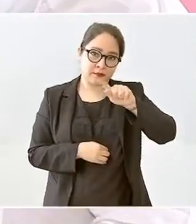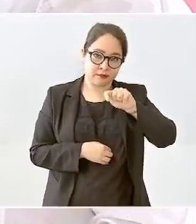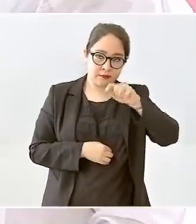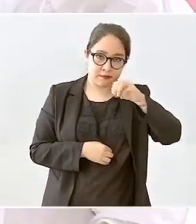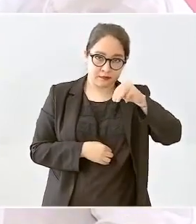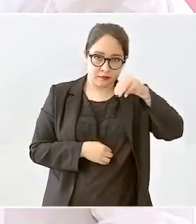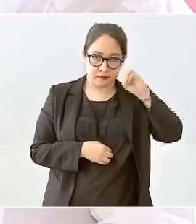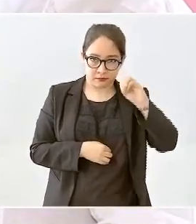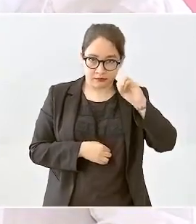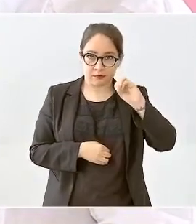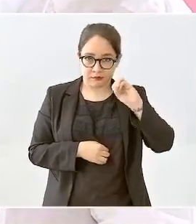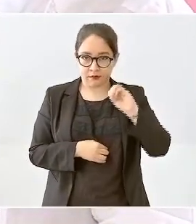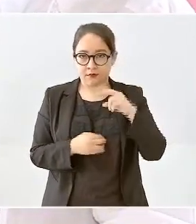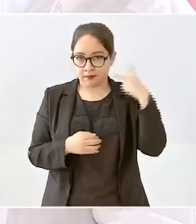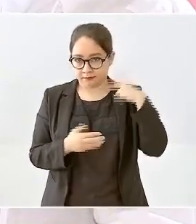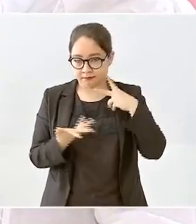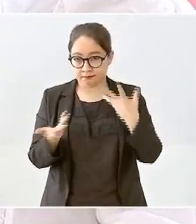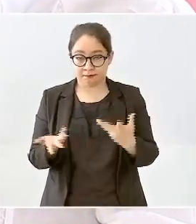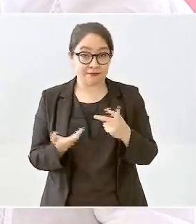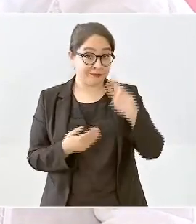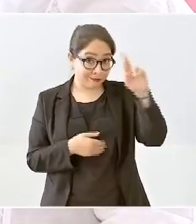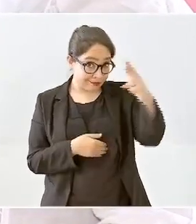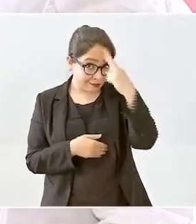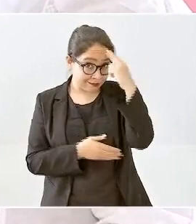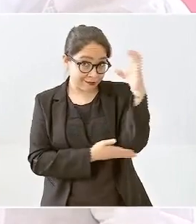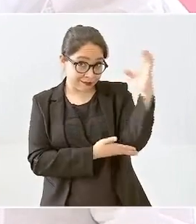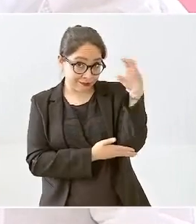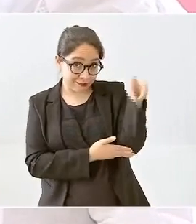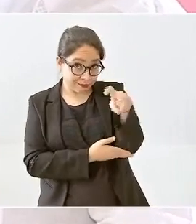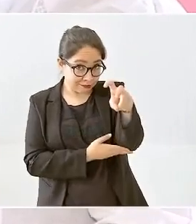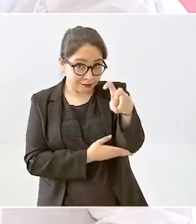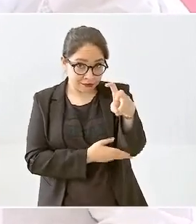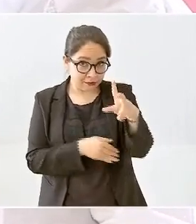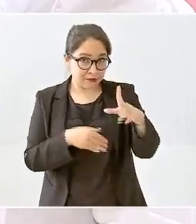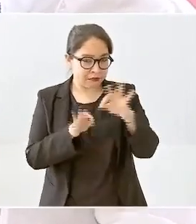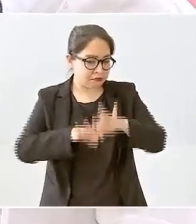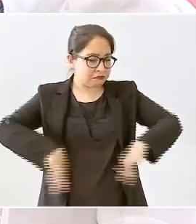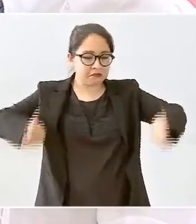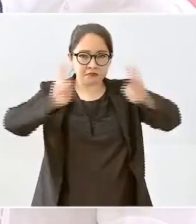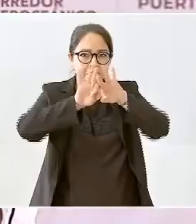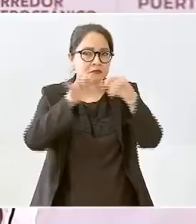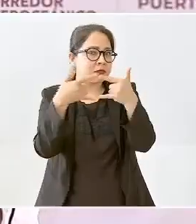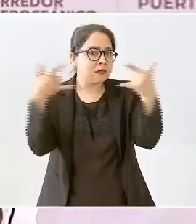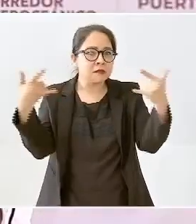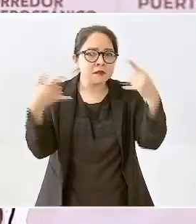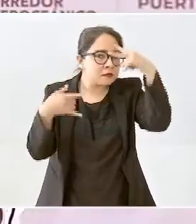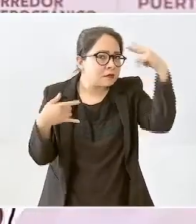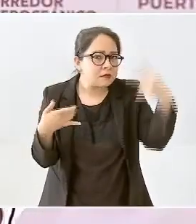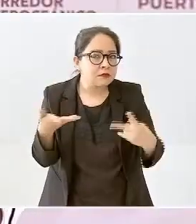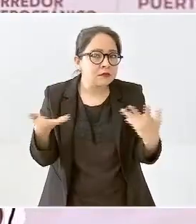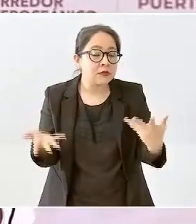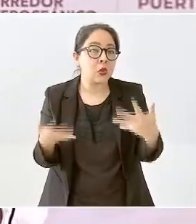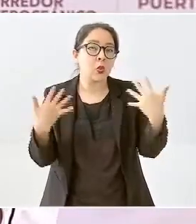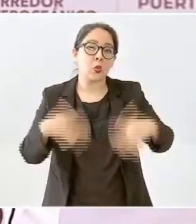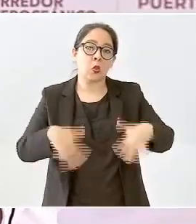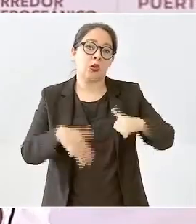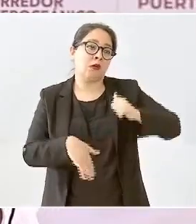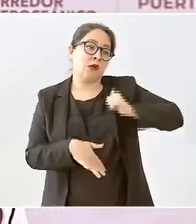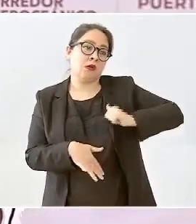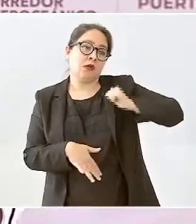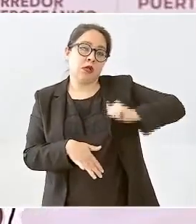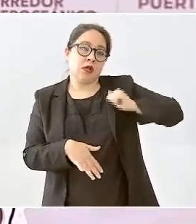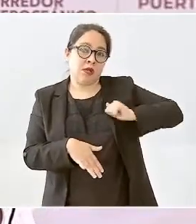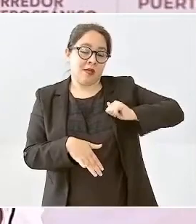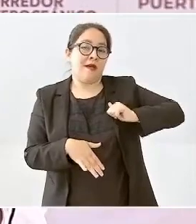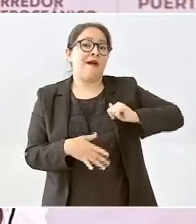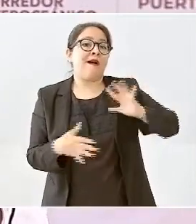ustedes por qué Coatzacoalcos es tan importante en la historia de México y la relación que este pasado centenario guarda